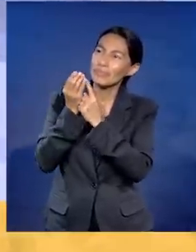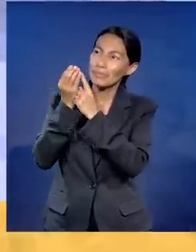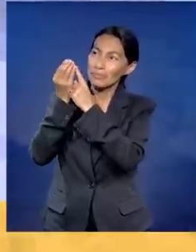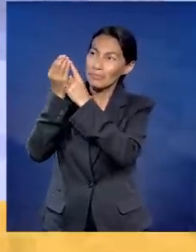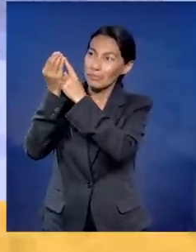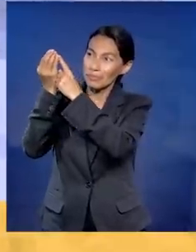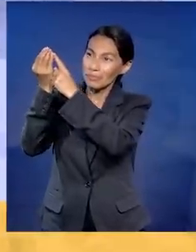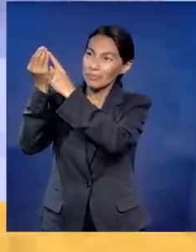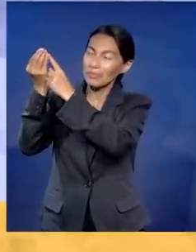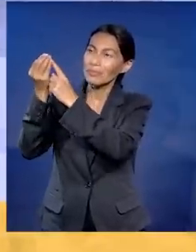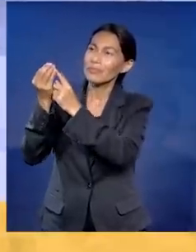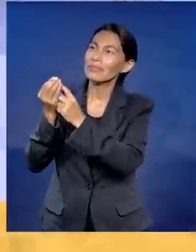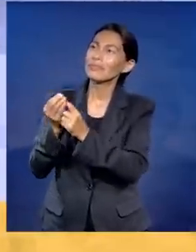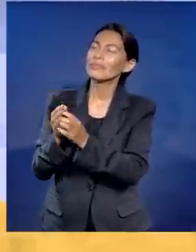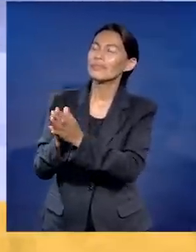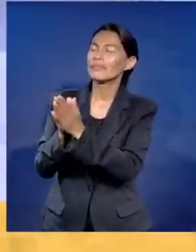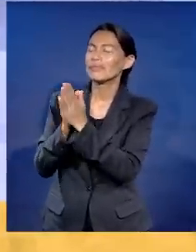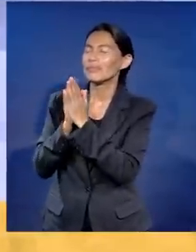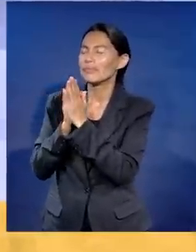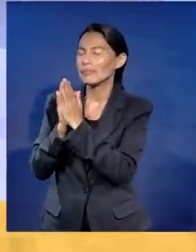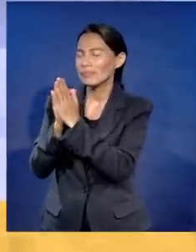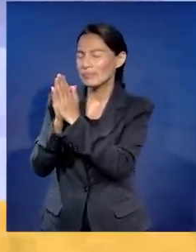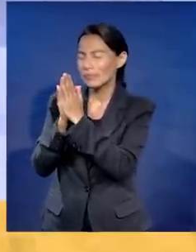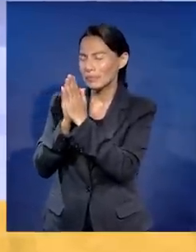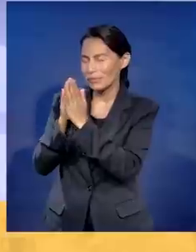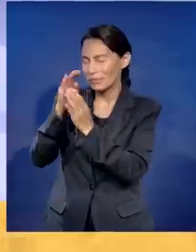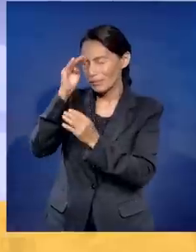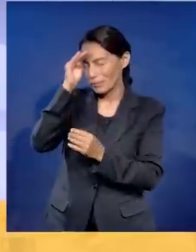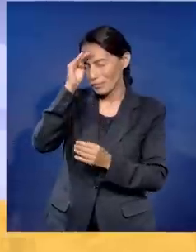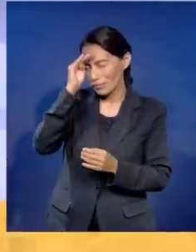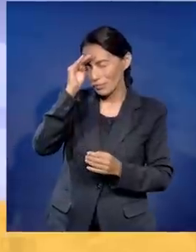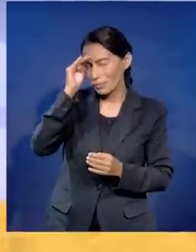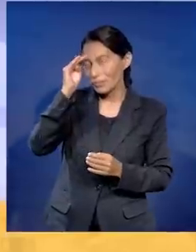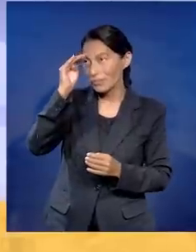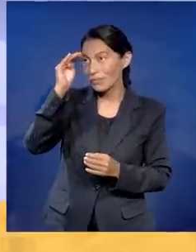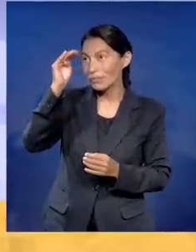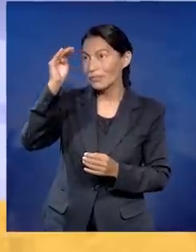siempre mi alma y tu rebaño.